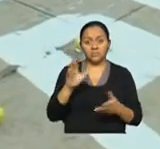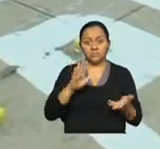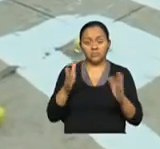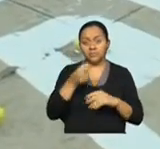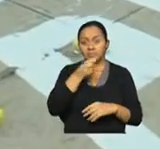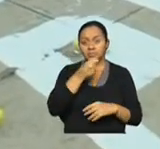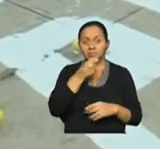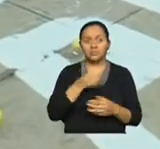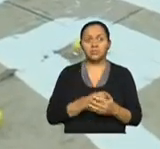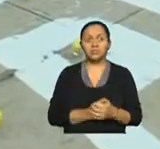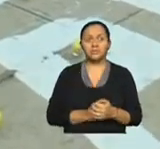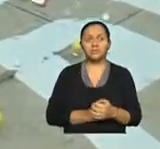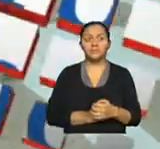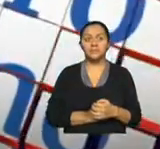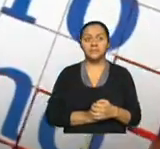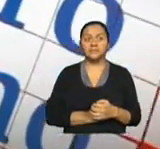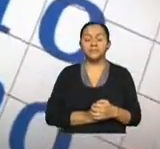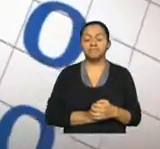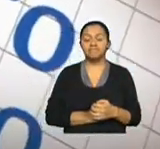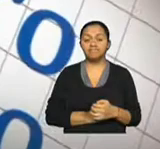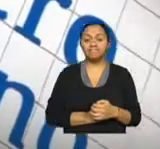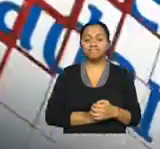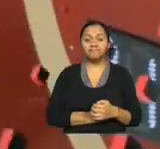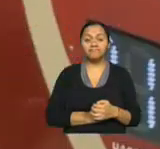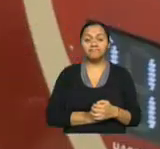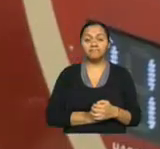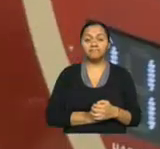Como lo estamos haciendo ahora.